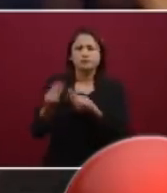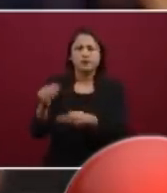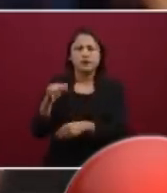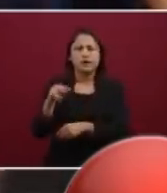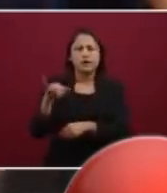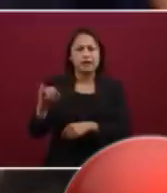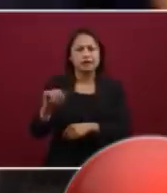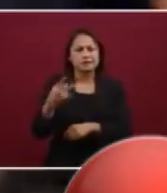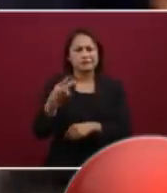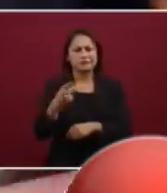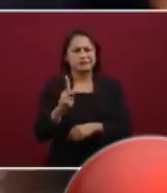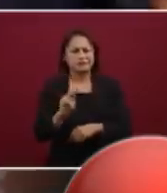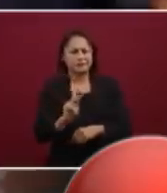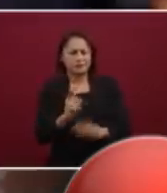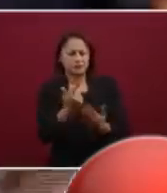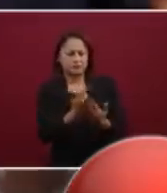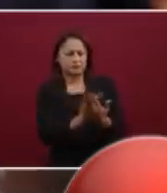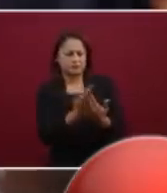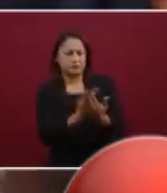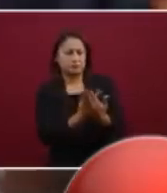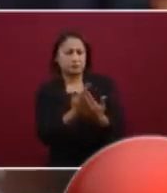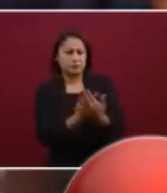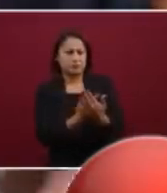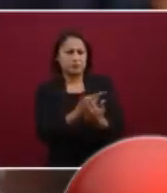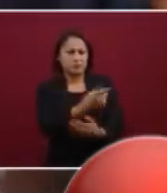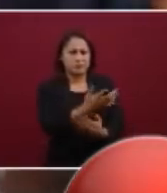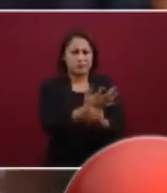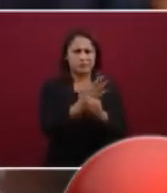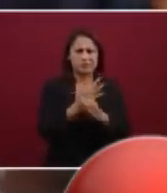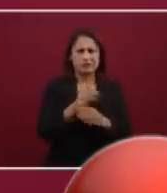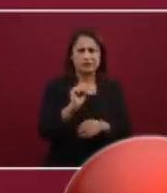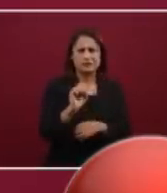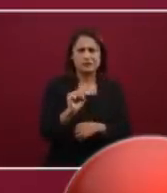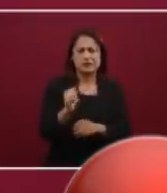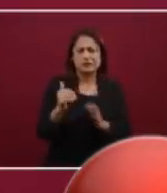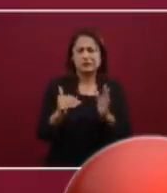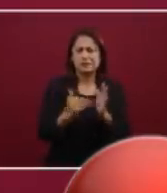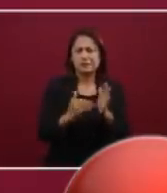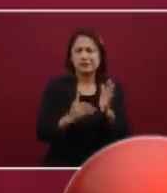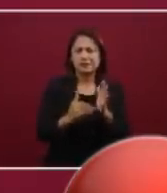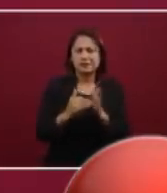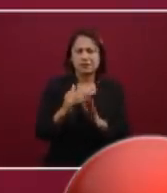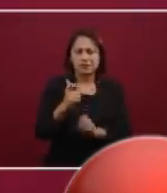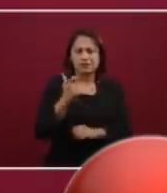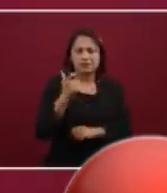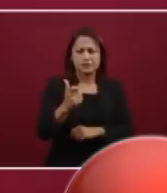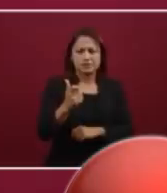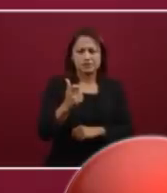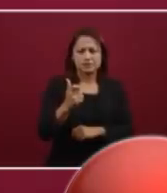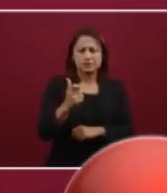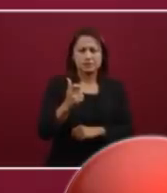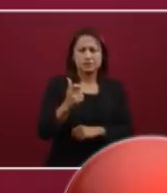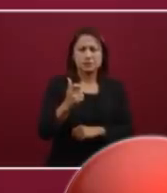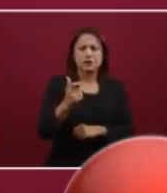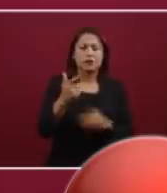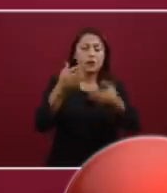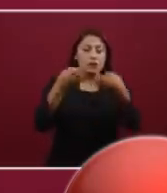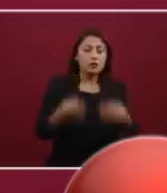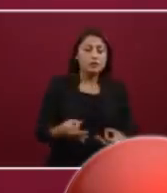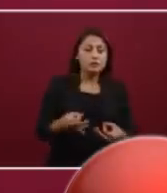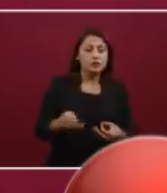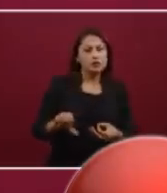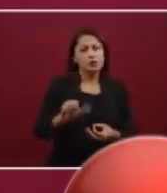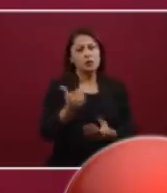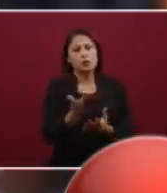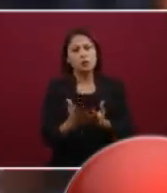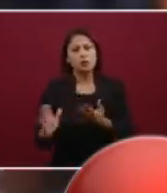antes que eran 60,000 millones de pesos en concepto de campañas oficiales y que una cuarta parte, 15,000 millones de